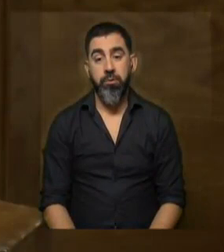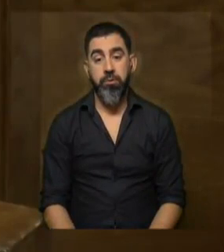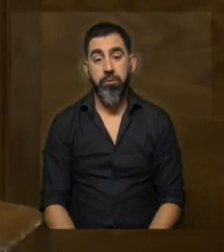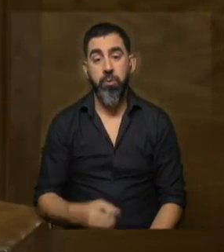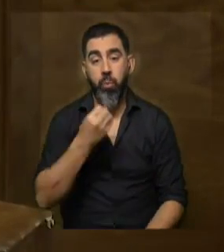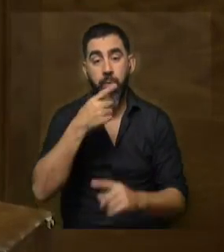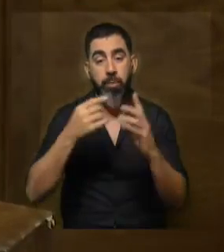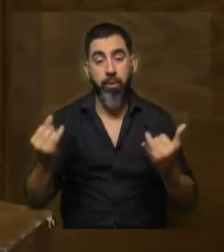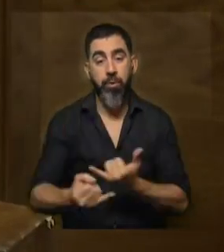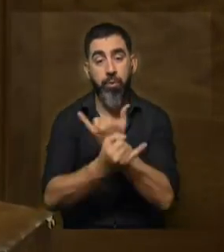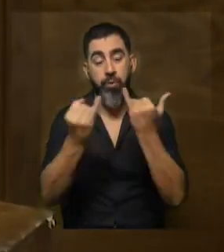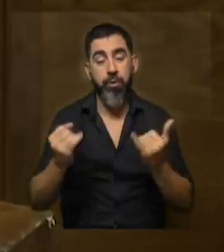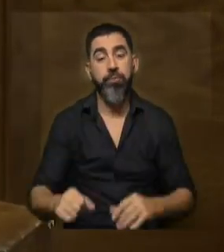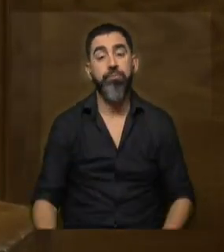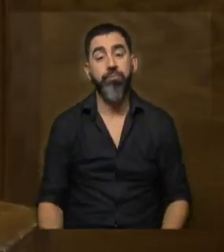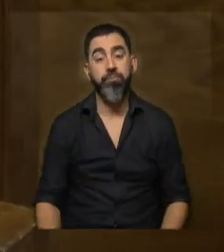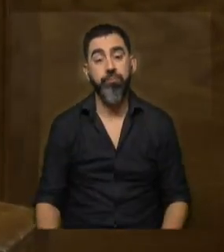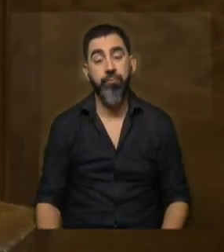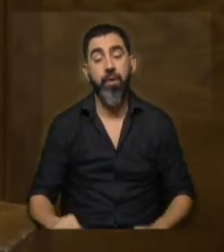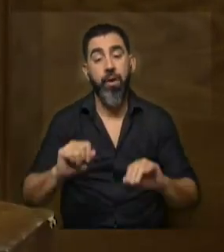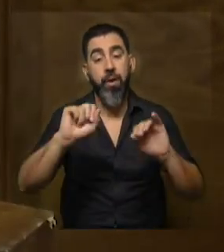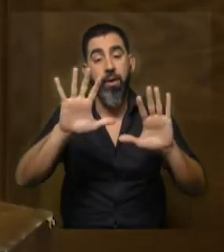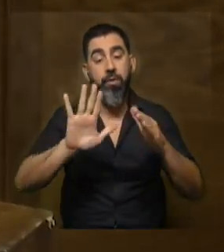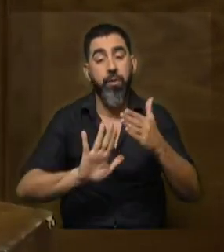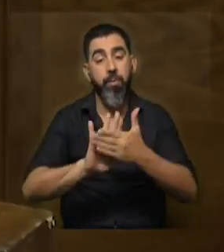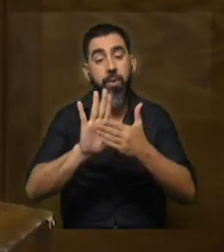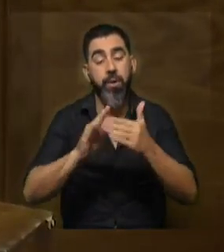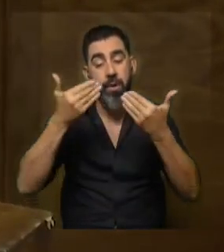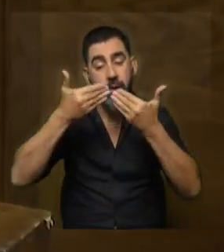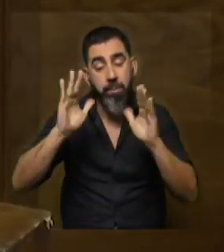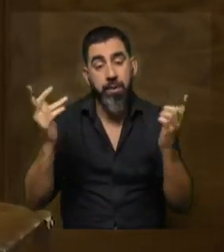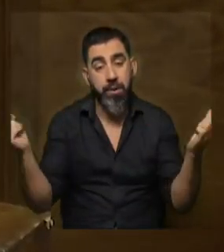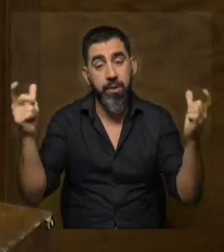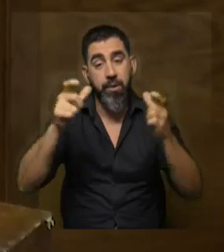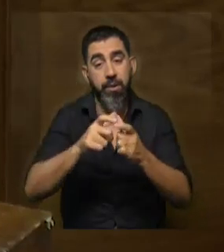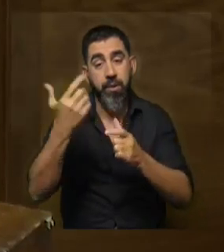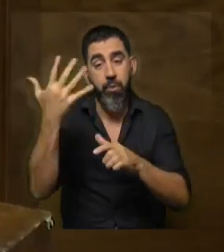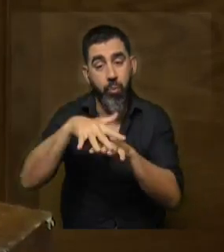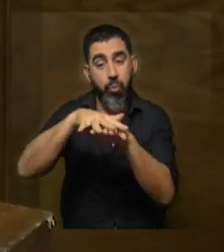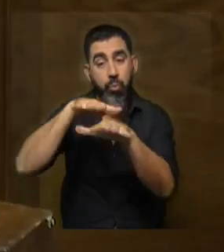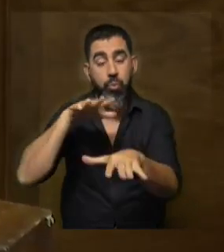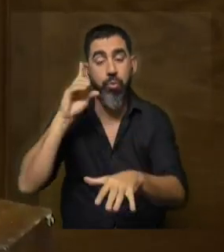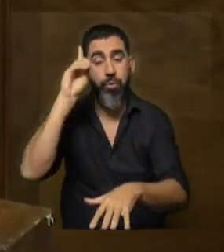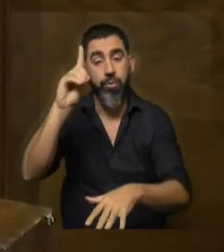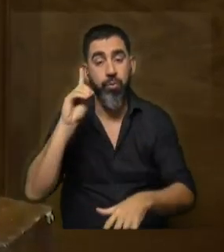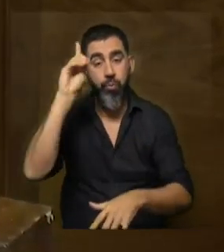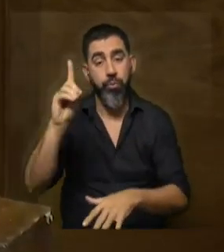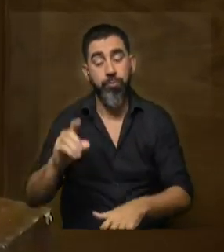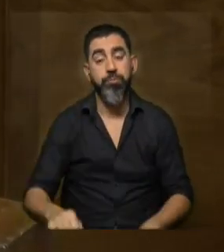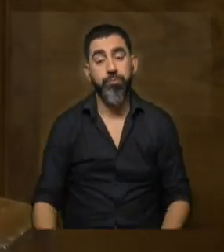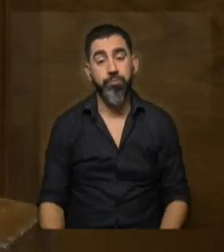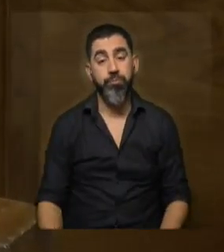buen mediodía rosina como tú lo señalabas desde las diez de la mañana se instaló la sesión plenaria de la cámara de diputados